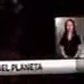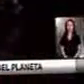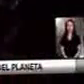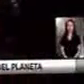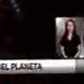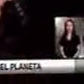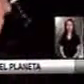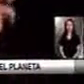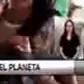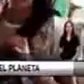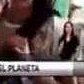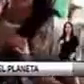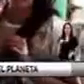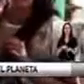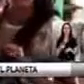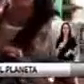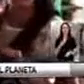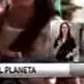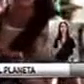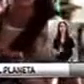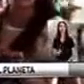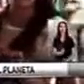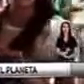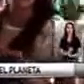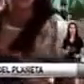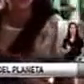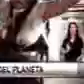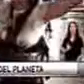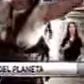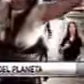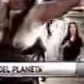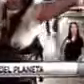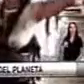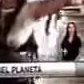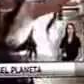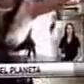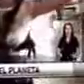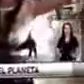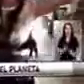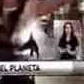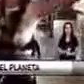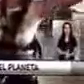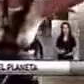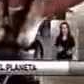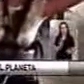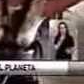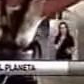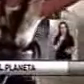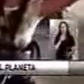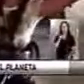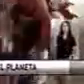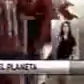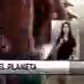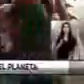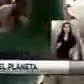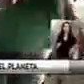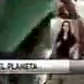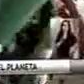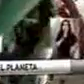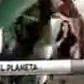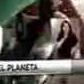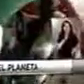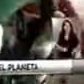¿Cómo le aviso que yo quiero frenar? No, lo hacemos nosotros. ¿No queda otra? ¿Quién me manda a hacer esto? Ya, y